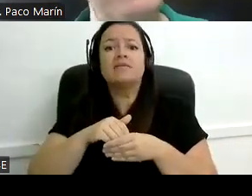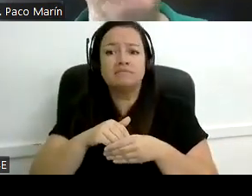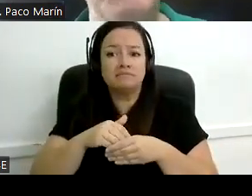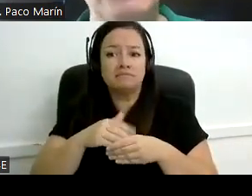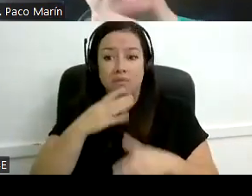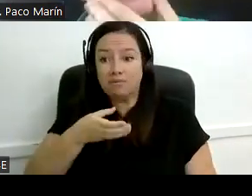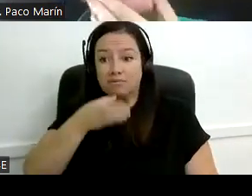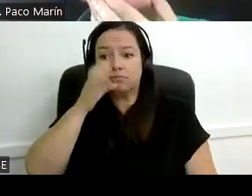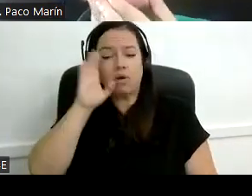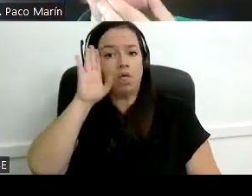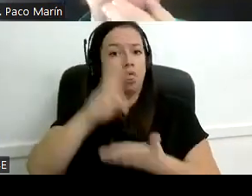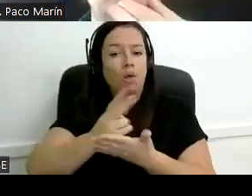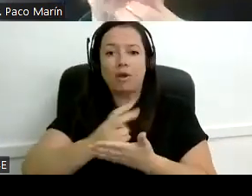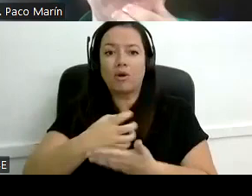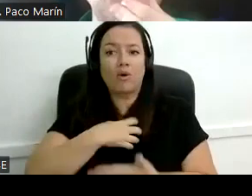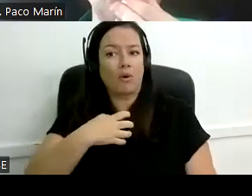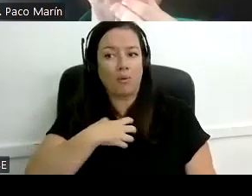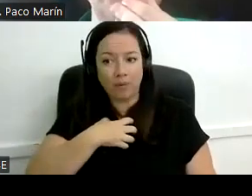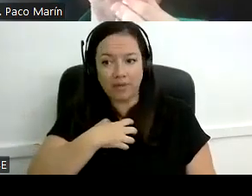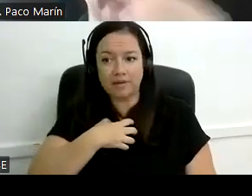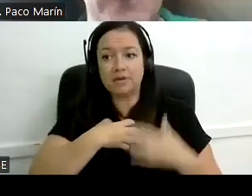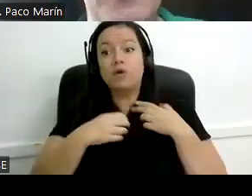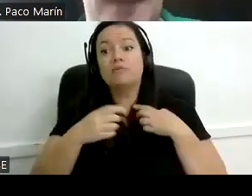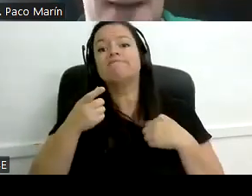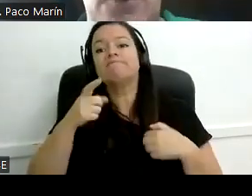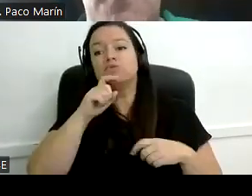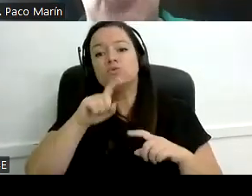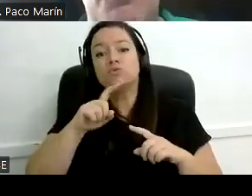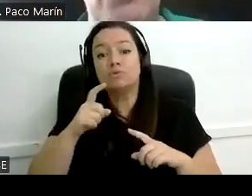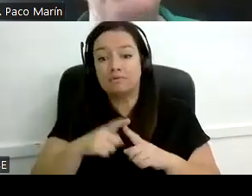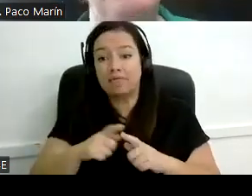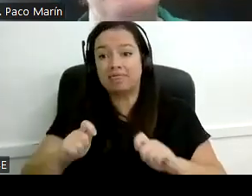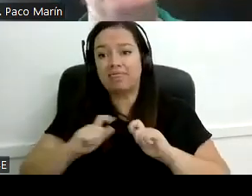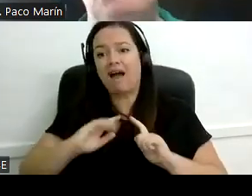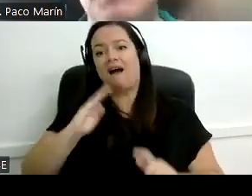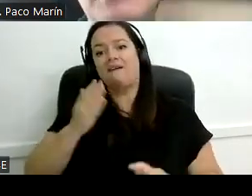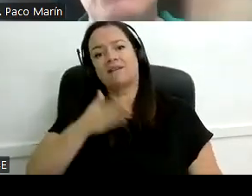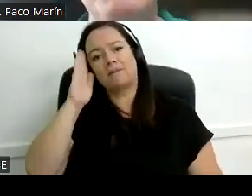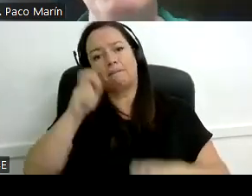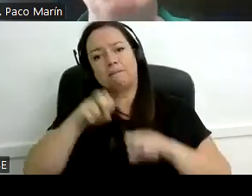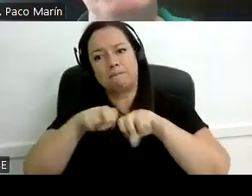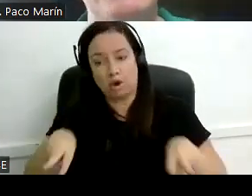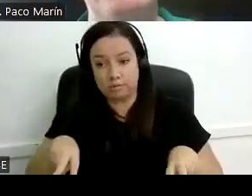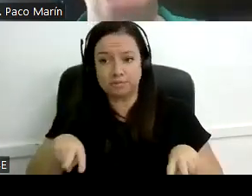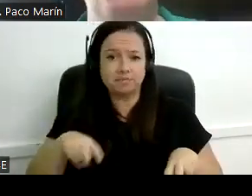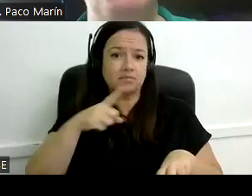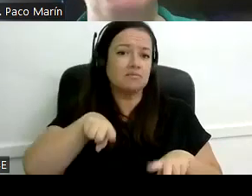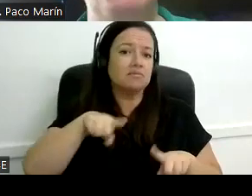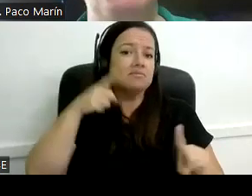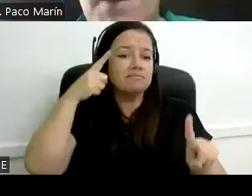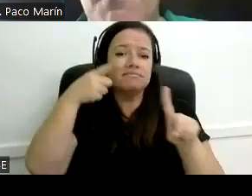cualquier estimulante, pues tomarlo puede hacer que durmamos peor. Entonces, lo primero que deberíamos